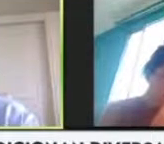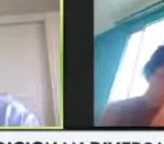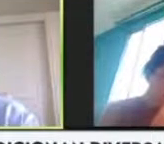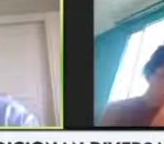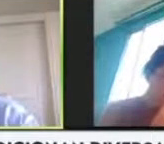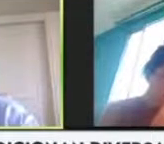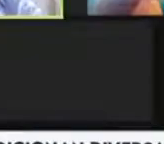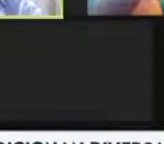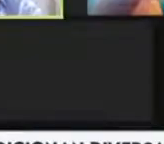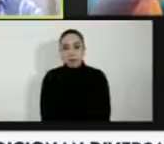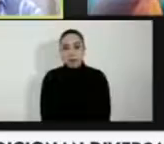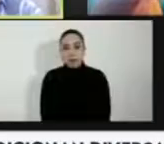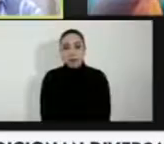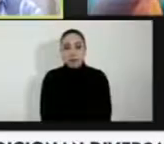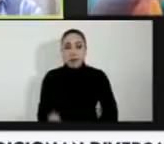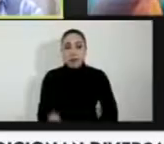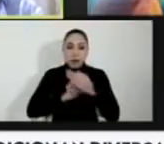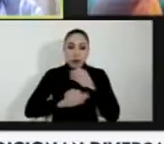mayor.